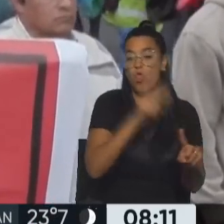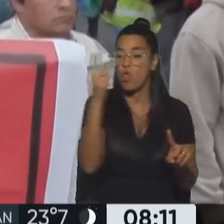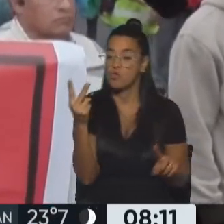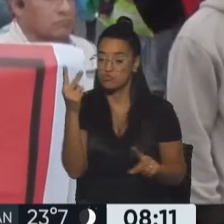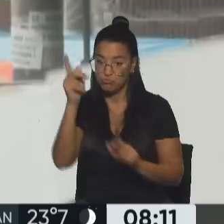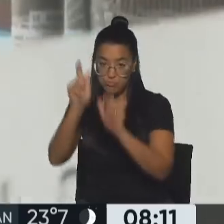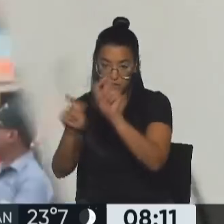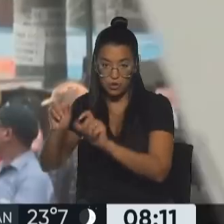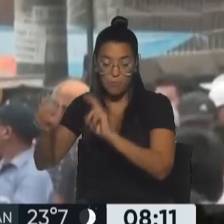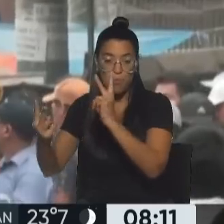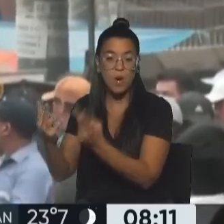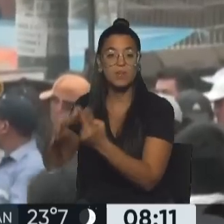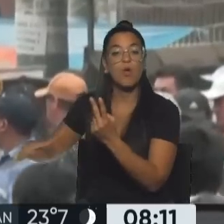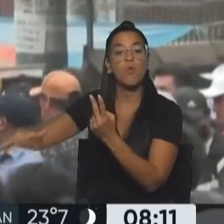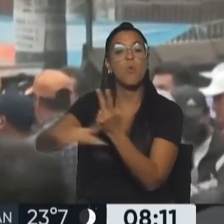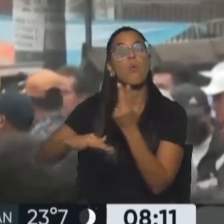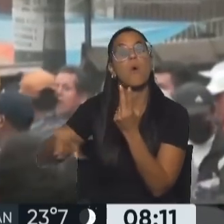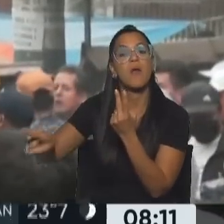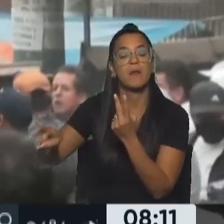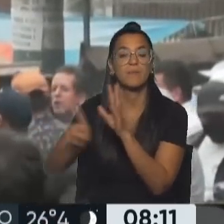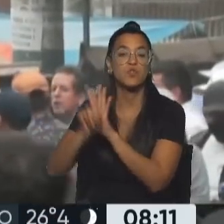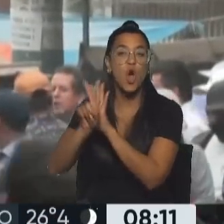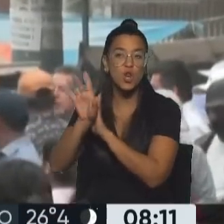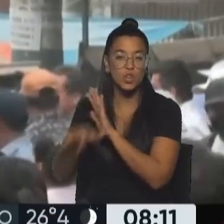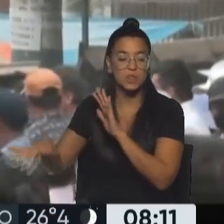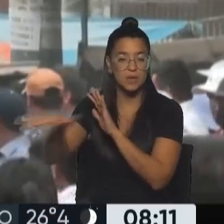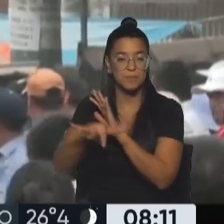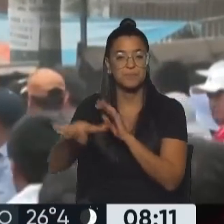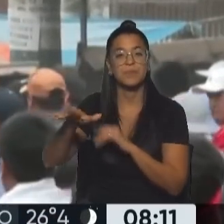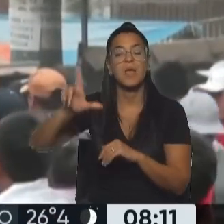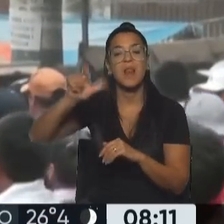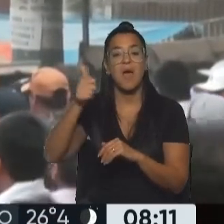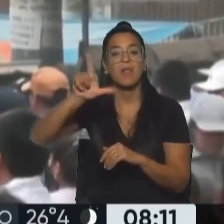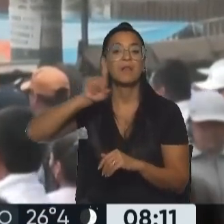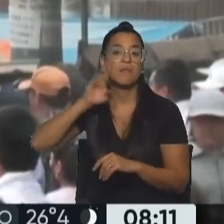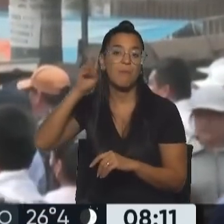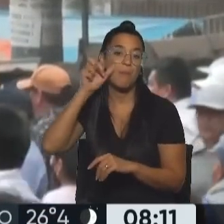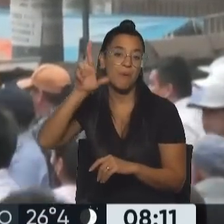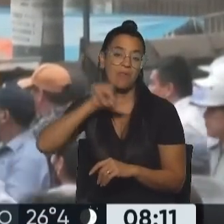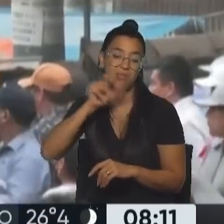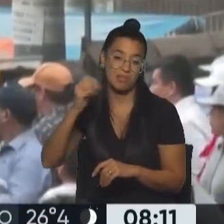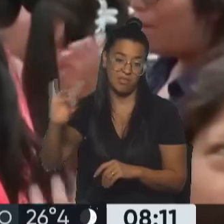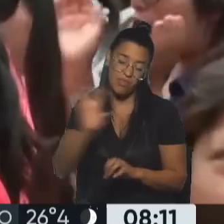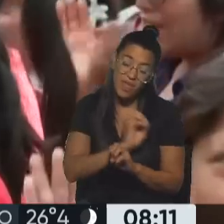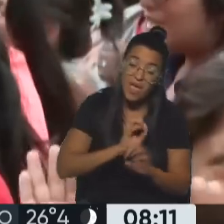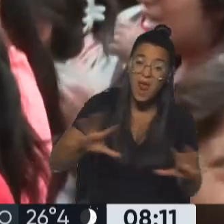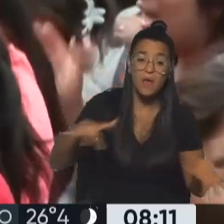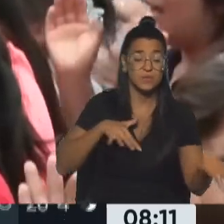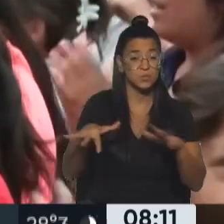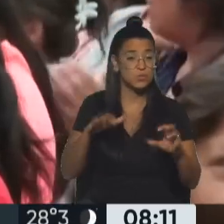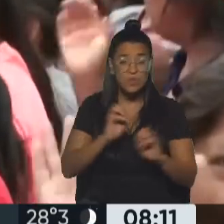en el departamento del Norte en la libertad la verdad muy grave la situación